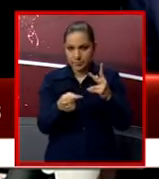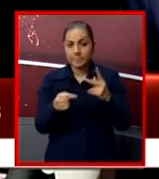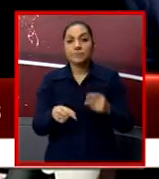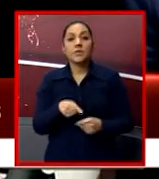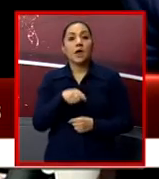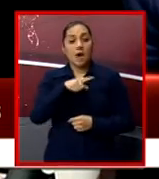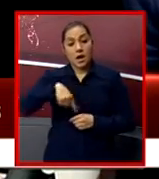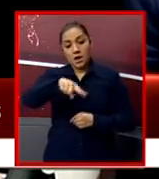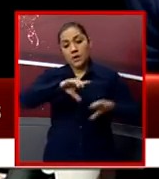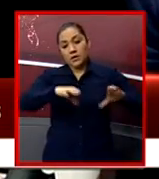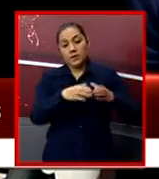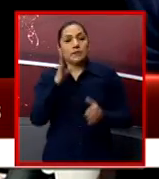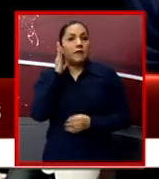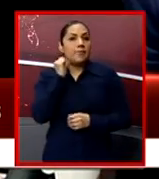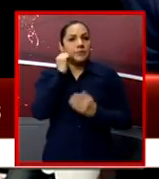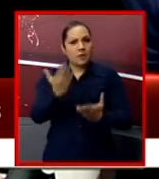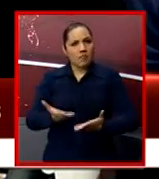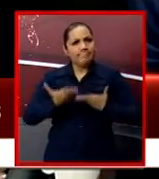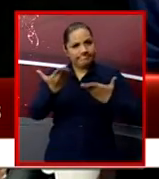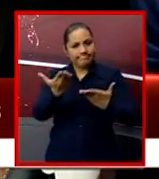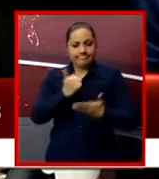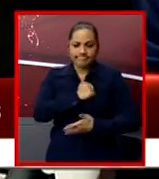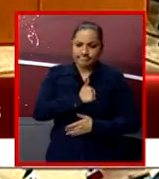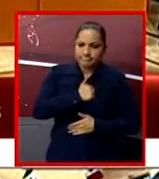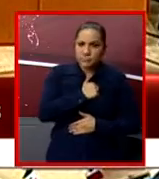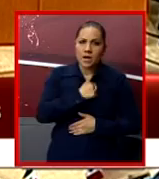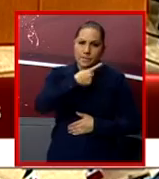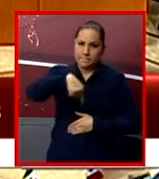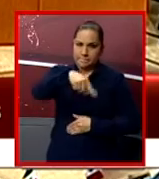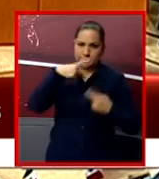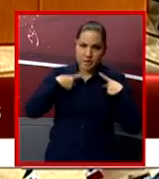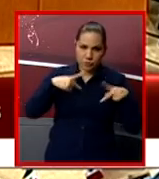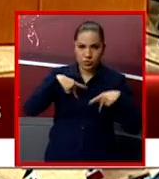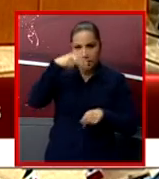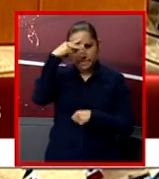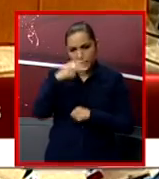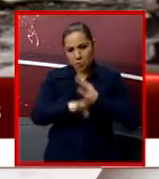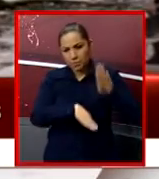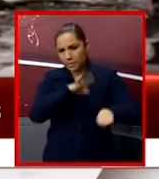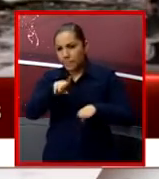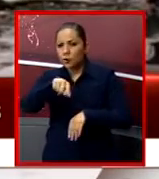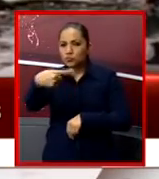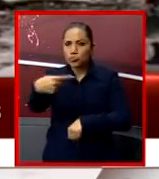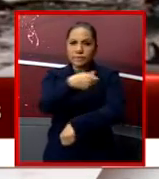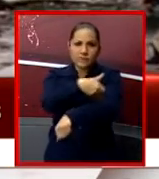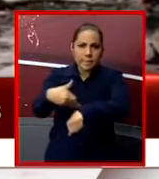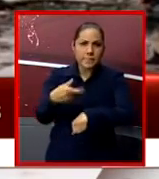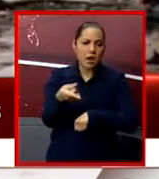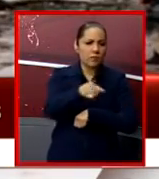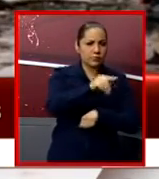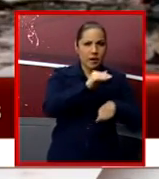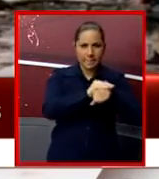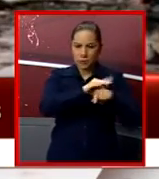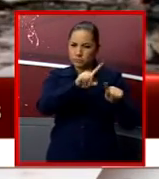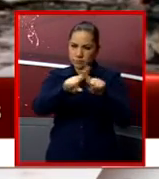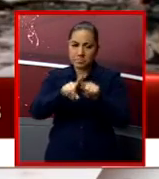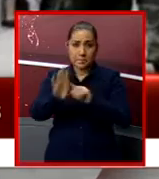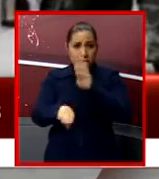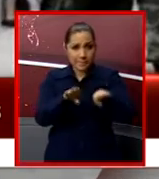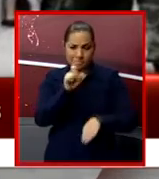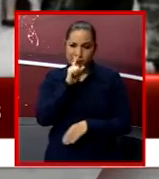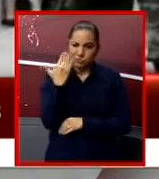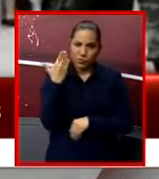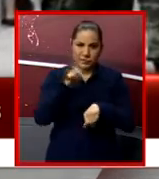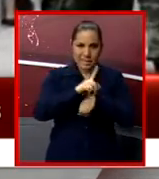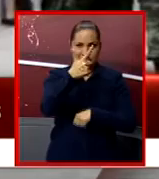El Senado de la República expresa sus condolencias a los familiares y amigos de los mexicanos que perdieron la vida a causa del sismo registrado el pasado 7 de